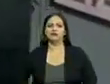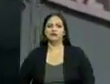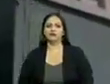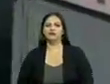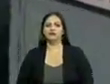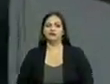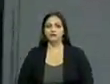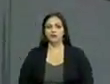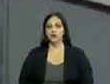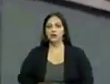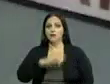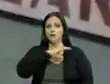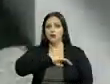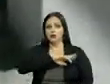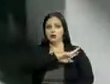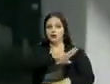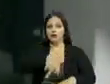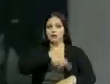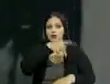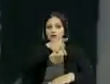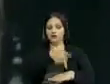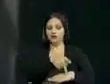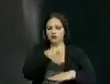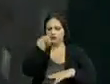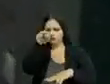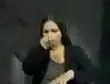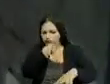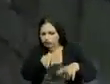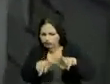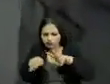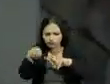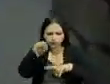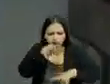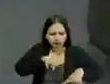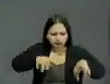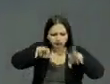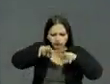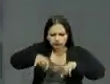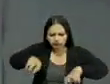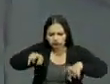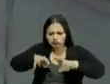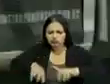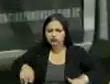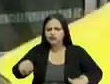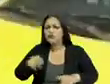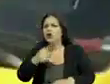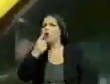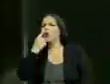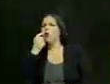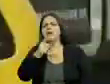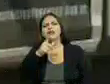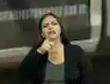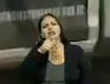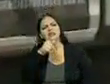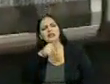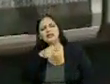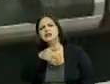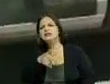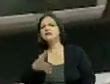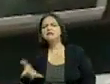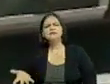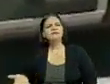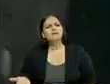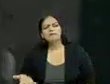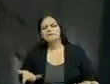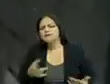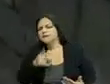especialistas en estos casos levantaron en el sitio los indicios que permitan encontrar huellas del culpable de este hecho macabro. Asimismo, se levantó indicios referentes al